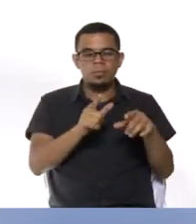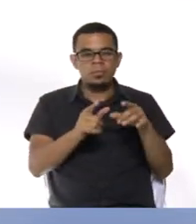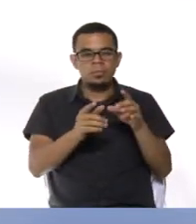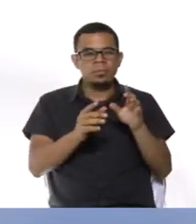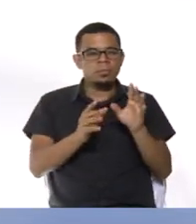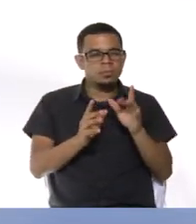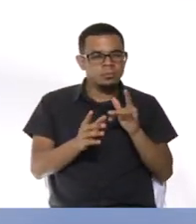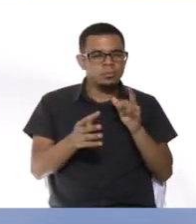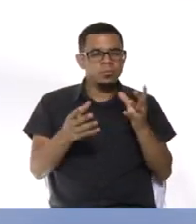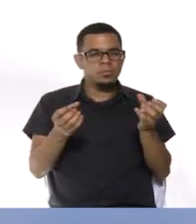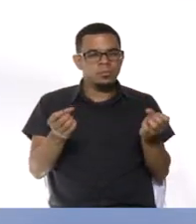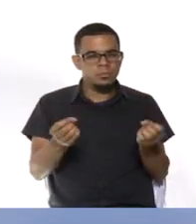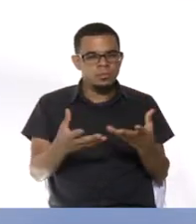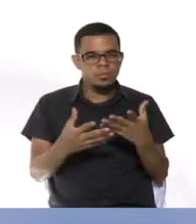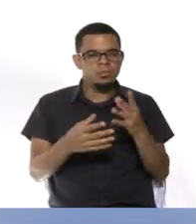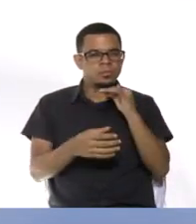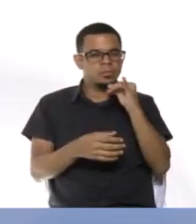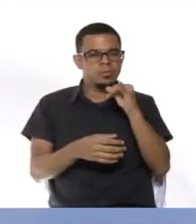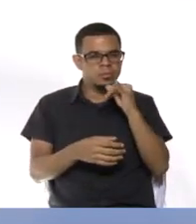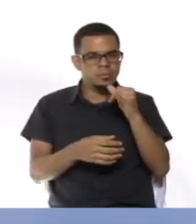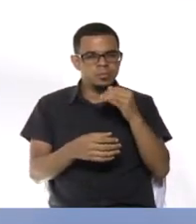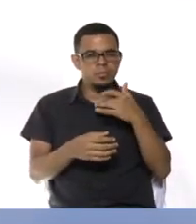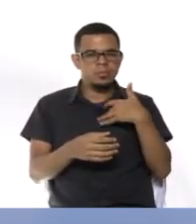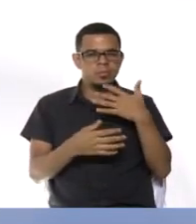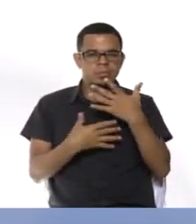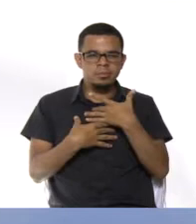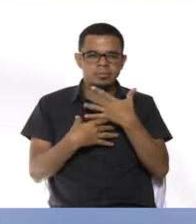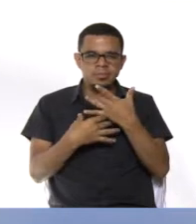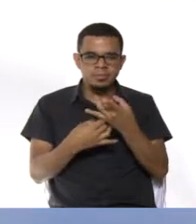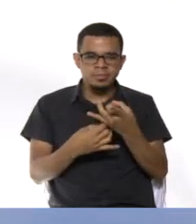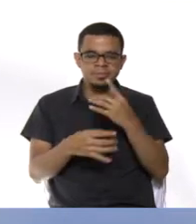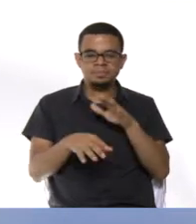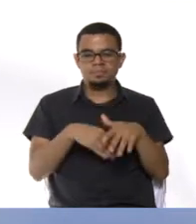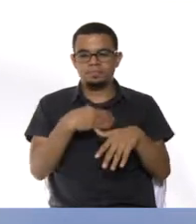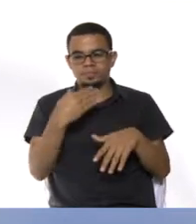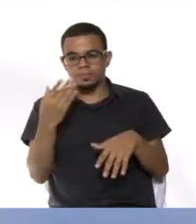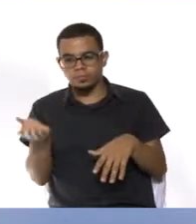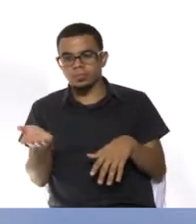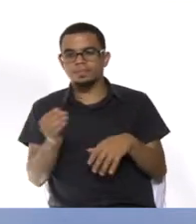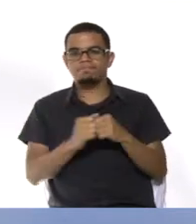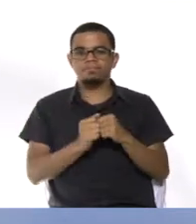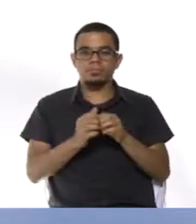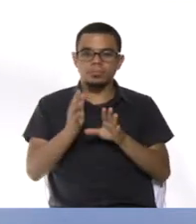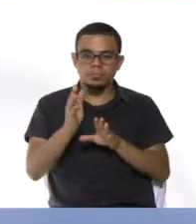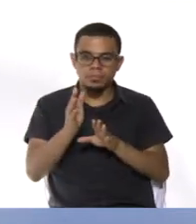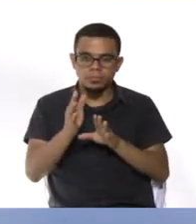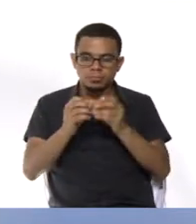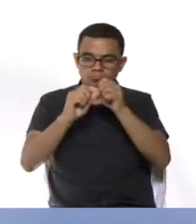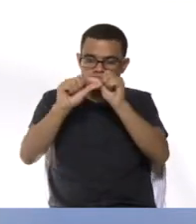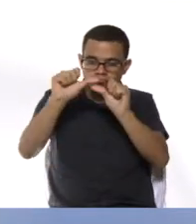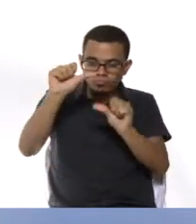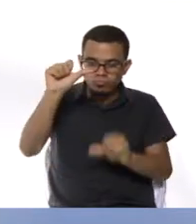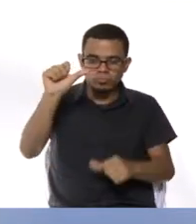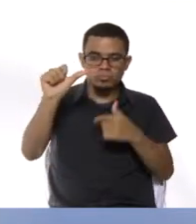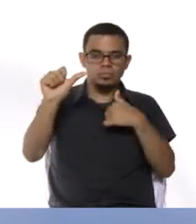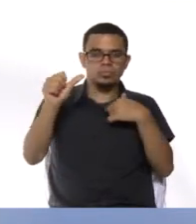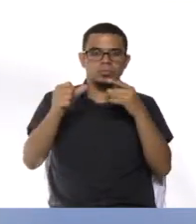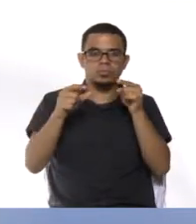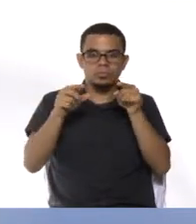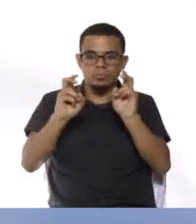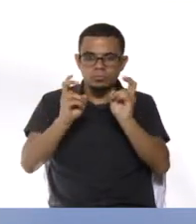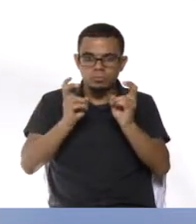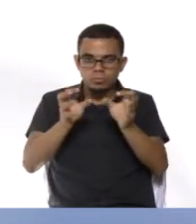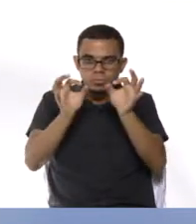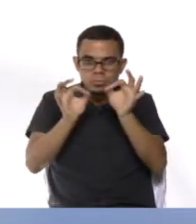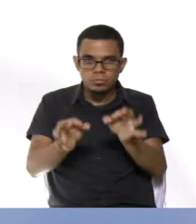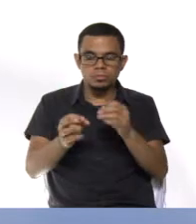así sea narrativo, ya sabemos de qué más o menos trata el tema o de qué es el contenido. Entonces es necesario que nuestros